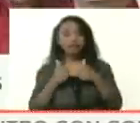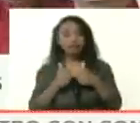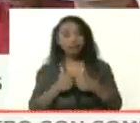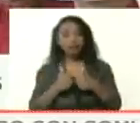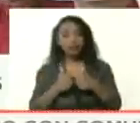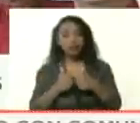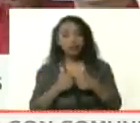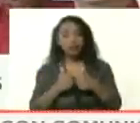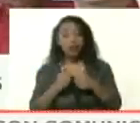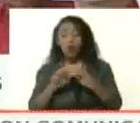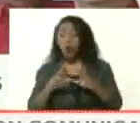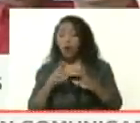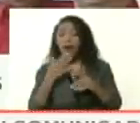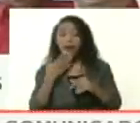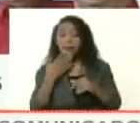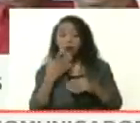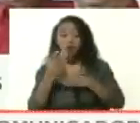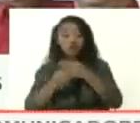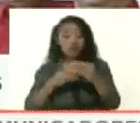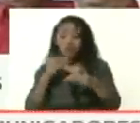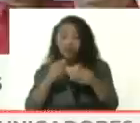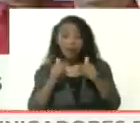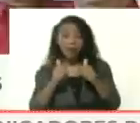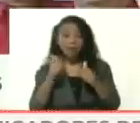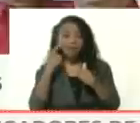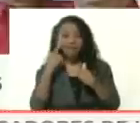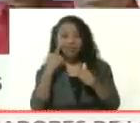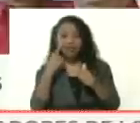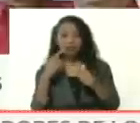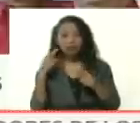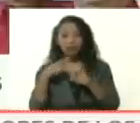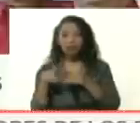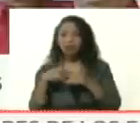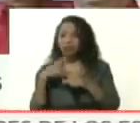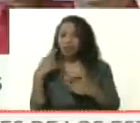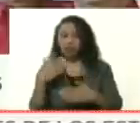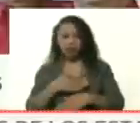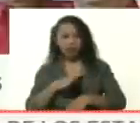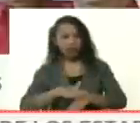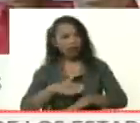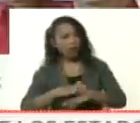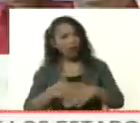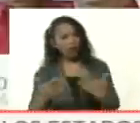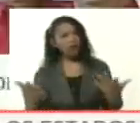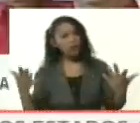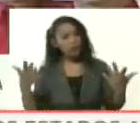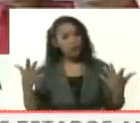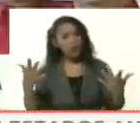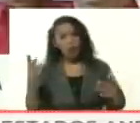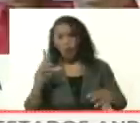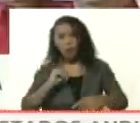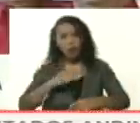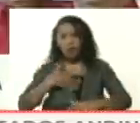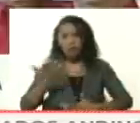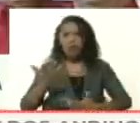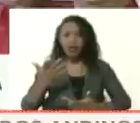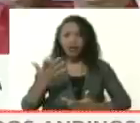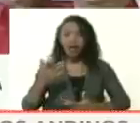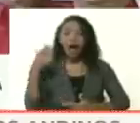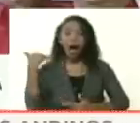y cuando no lo hacemos bien, mira, nosotros nos criticamos muy fuerte. Aquí nosotros perdimos las